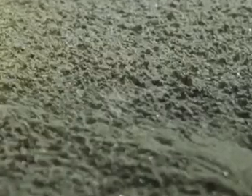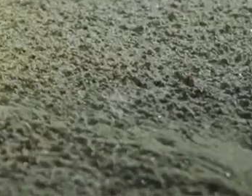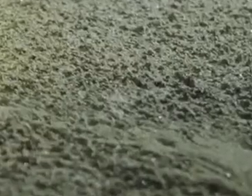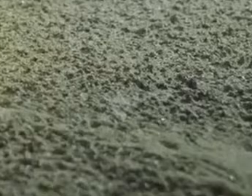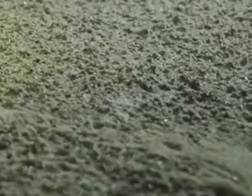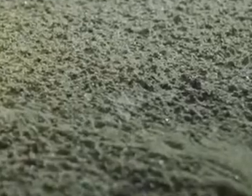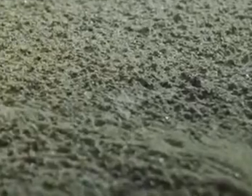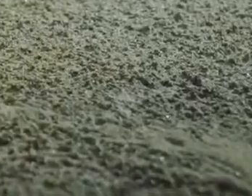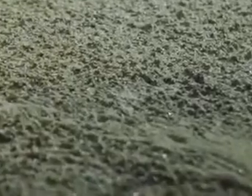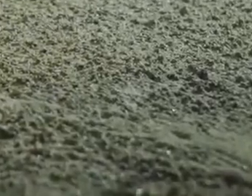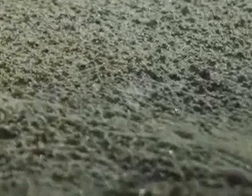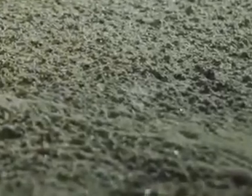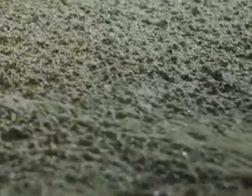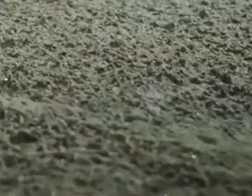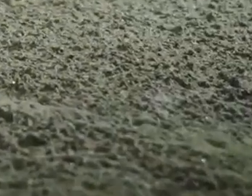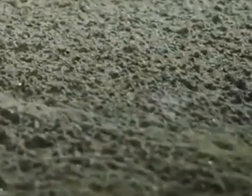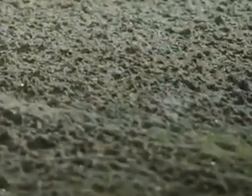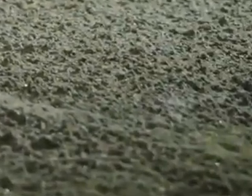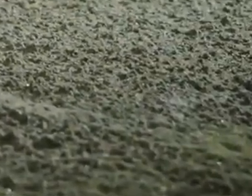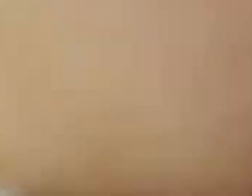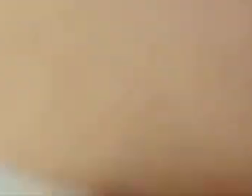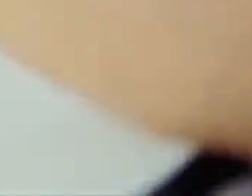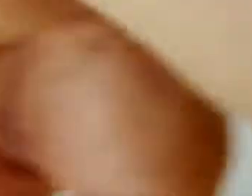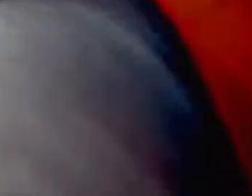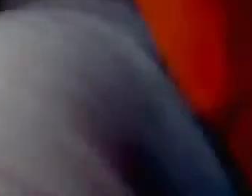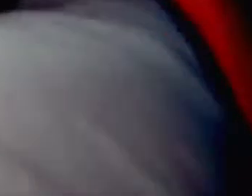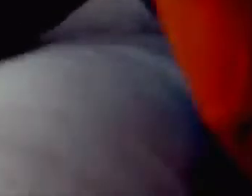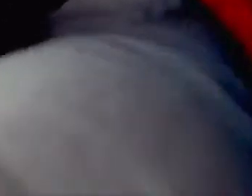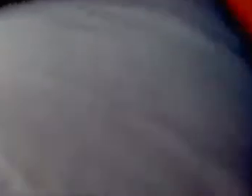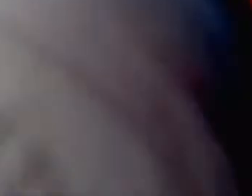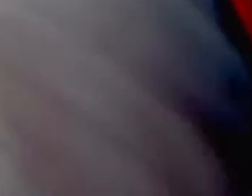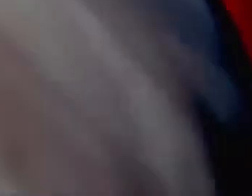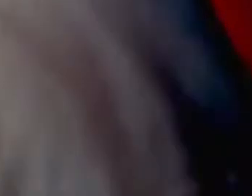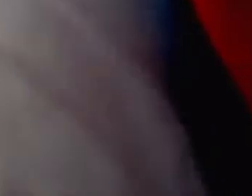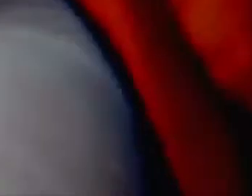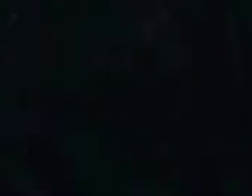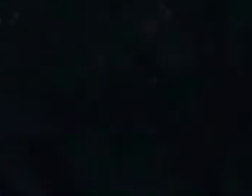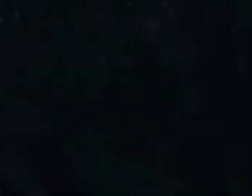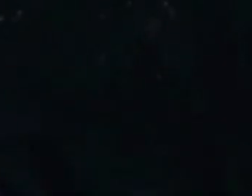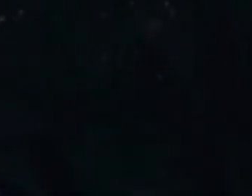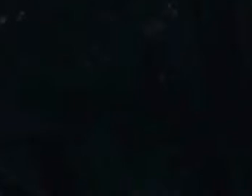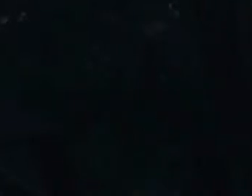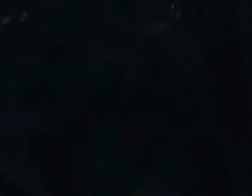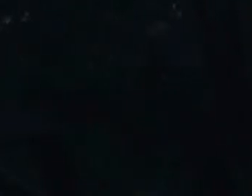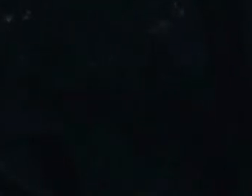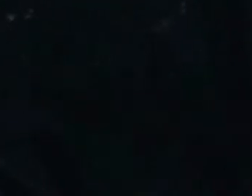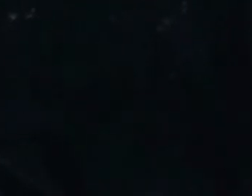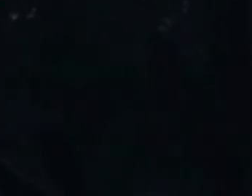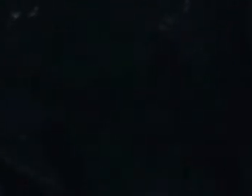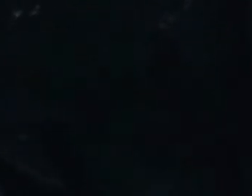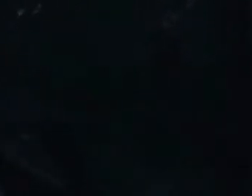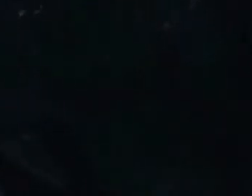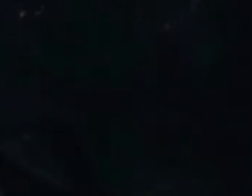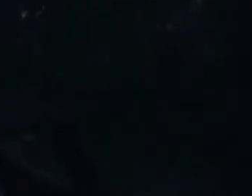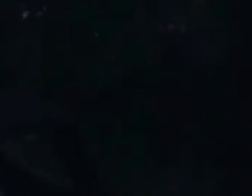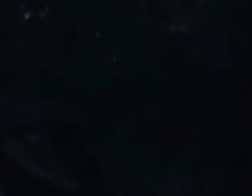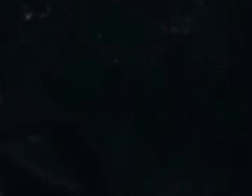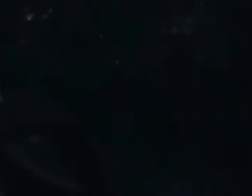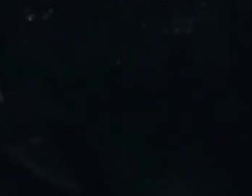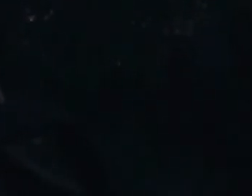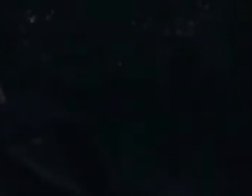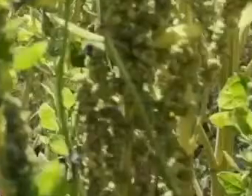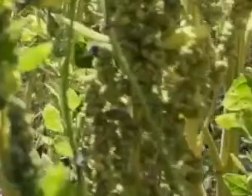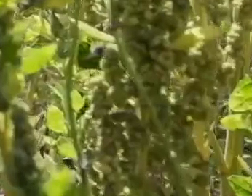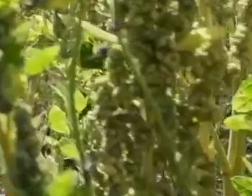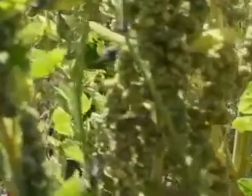sí, cuando nos damos la oportunidad, una cosa puede nutrir la otra. Y entendernos a nosotros mismos. Porque es nuestro deber como científicos es cuestionarnos frente al